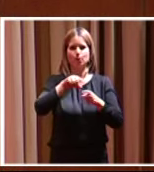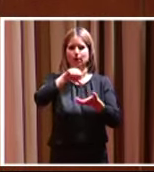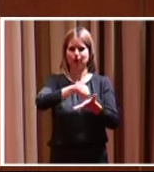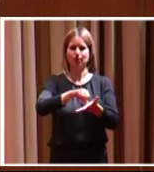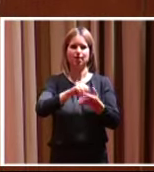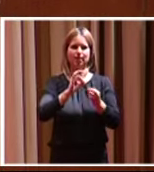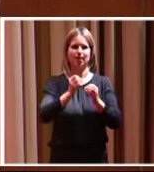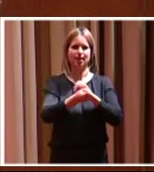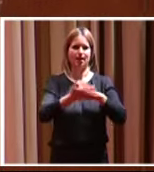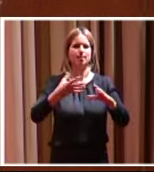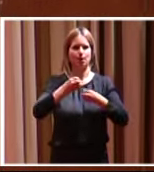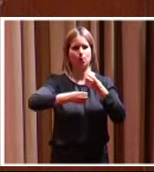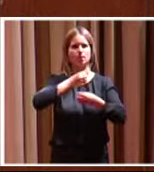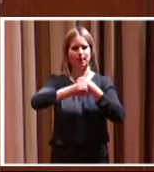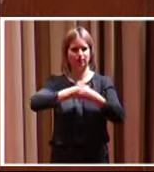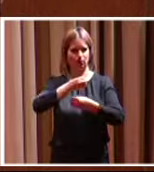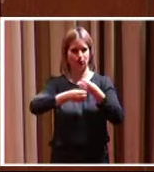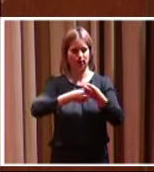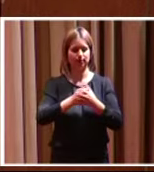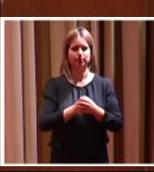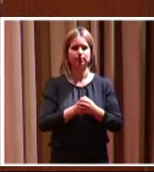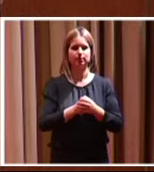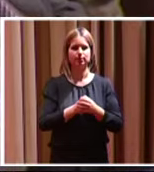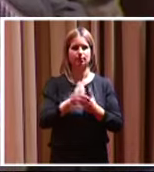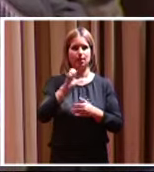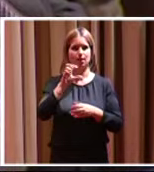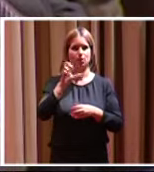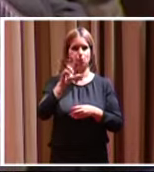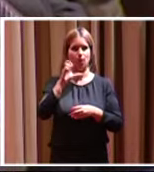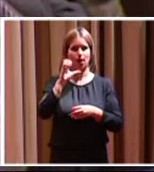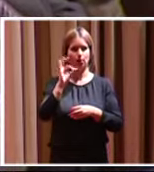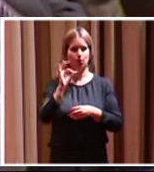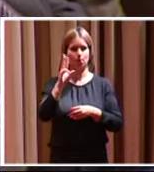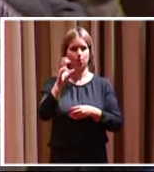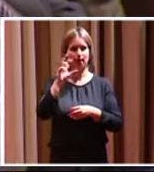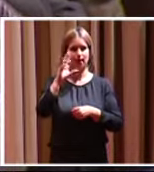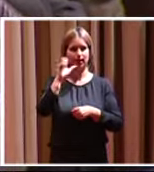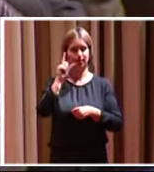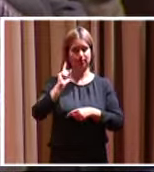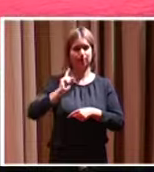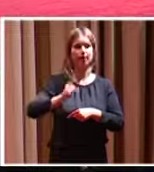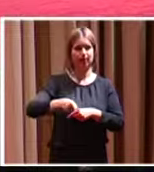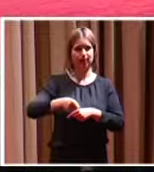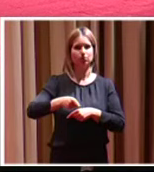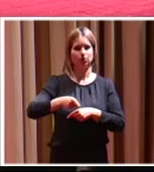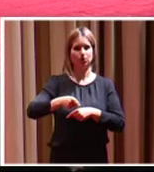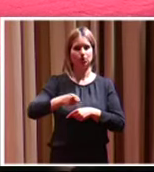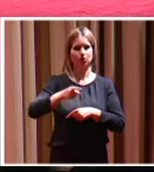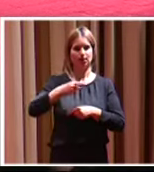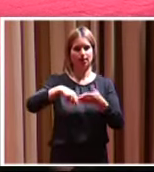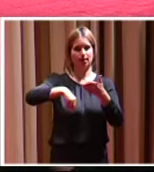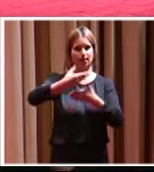proyecto del acelerador de partículas. Eduardo Peralta de Ana, director de